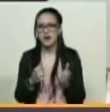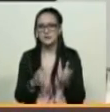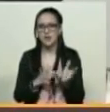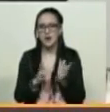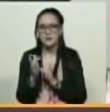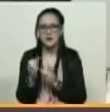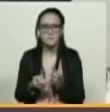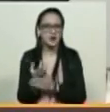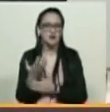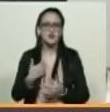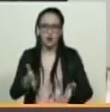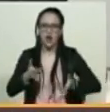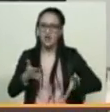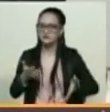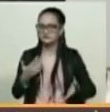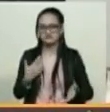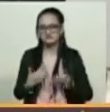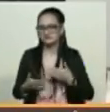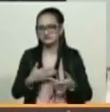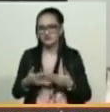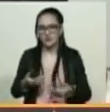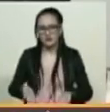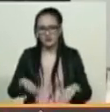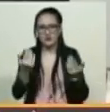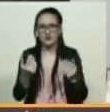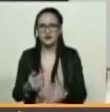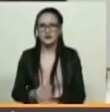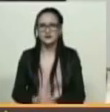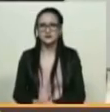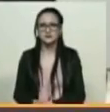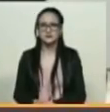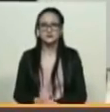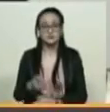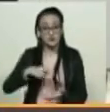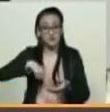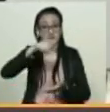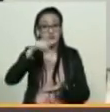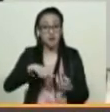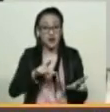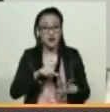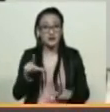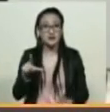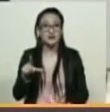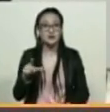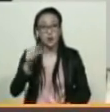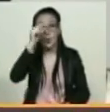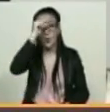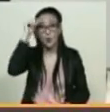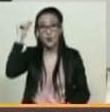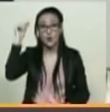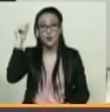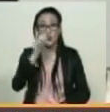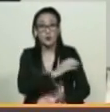dale. Y cuando fuimos a firmar, porque íbamos a República Dominicana para firmar, el señor Julio Borges,